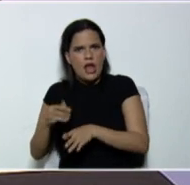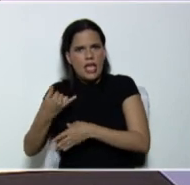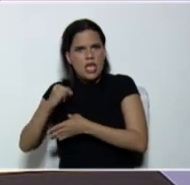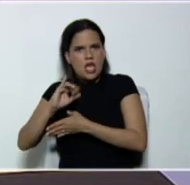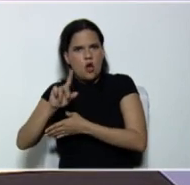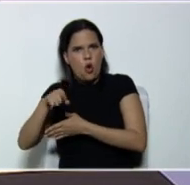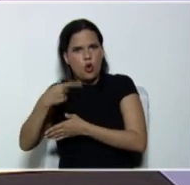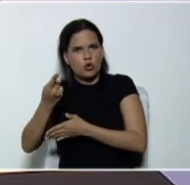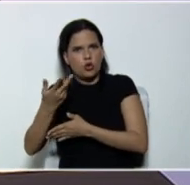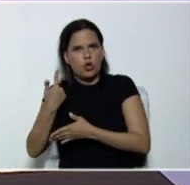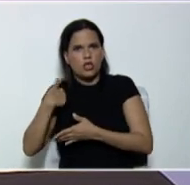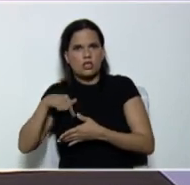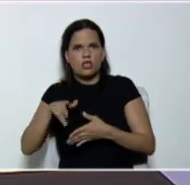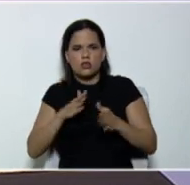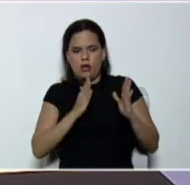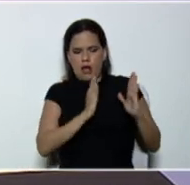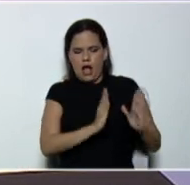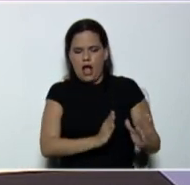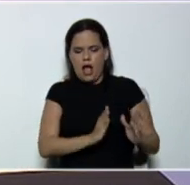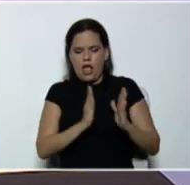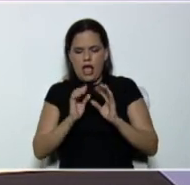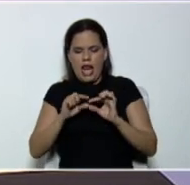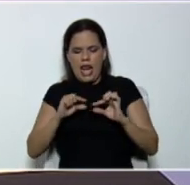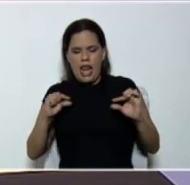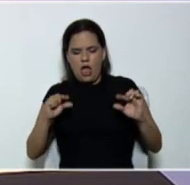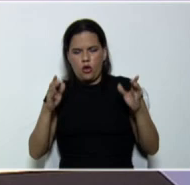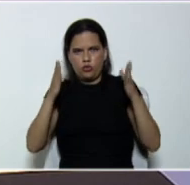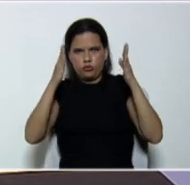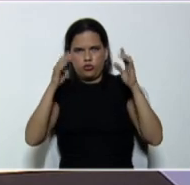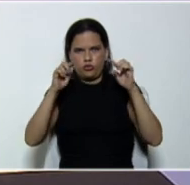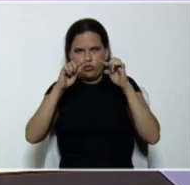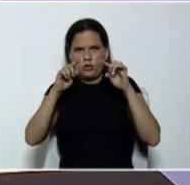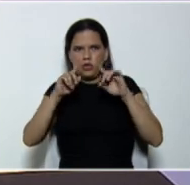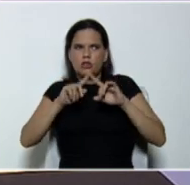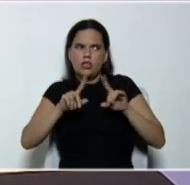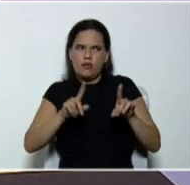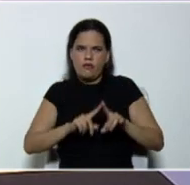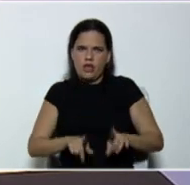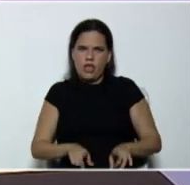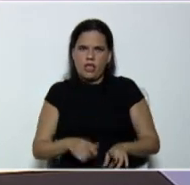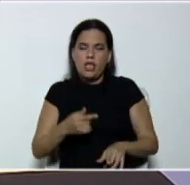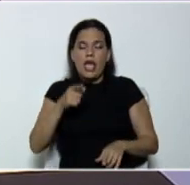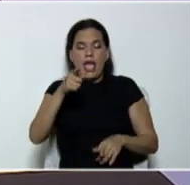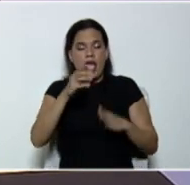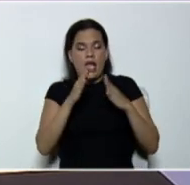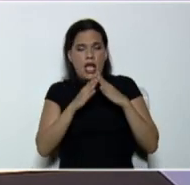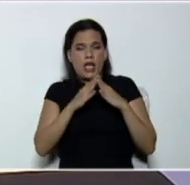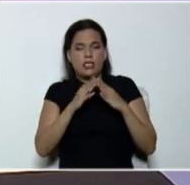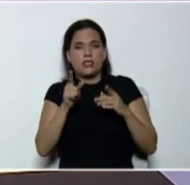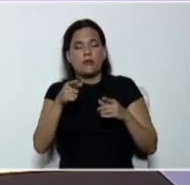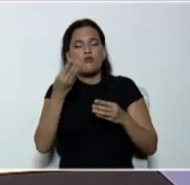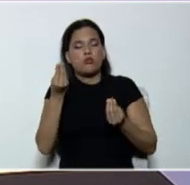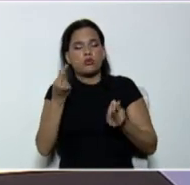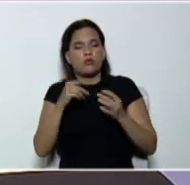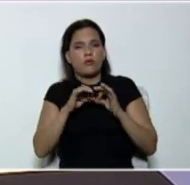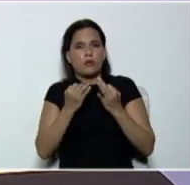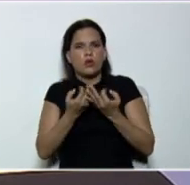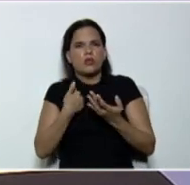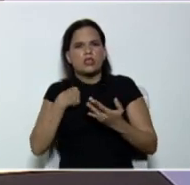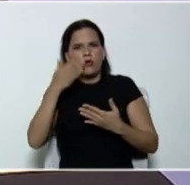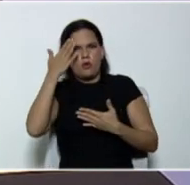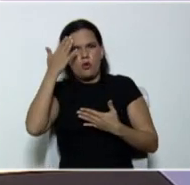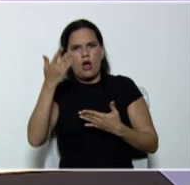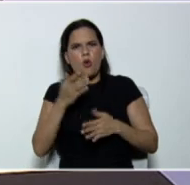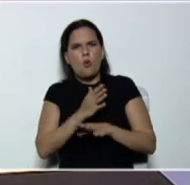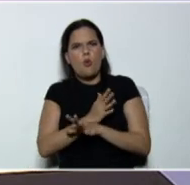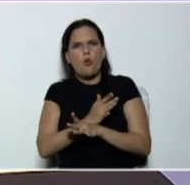Hoy yo les traje un juego que estoy segura que en casa muchos de los familiares de ustedes lo saben jugar, y es el juego del dominó.